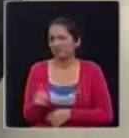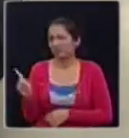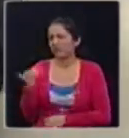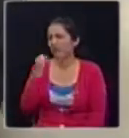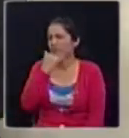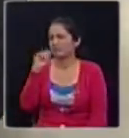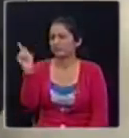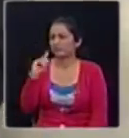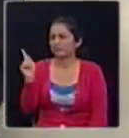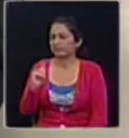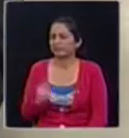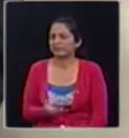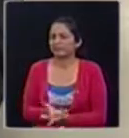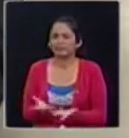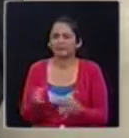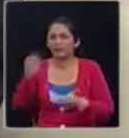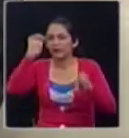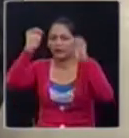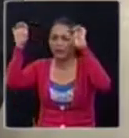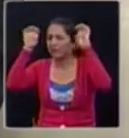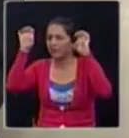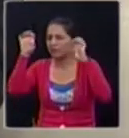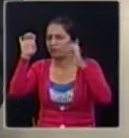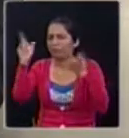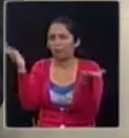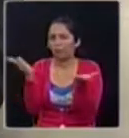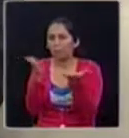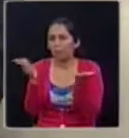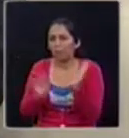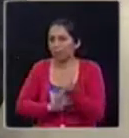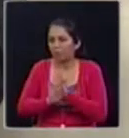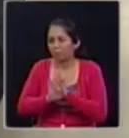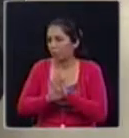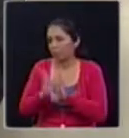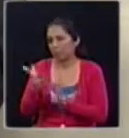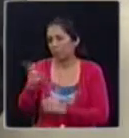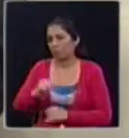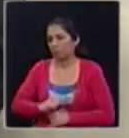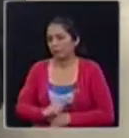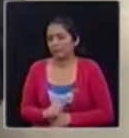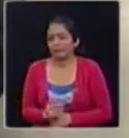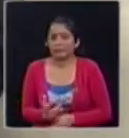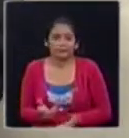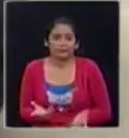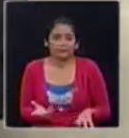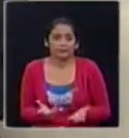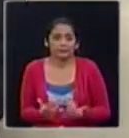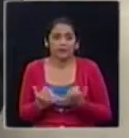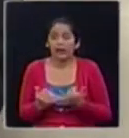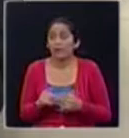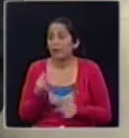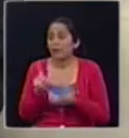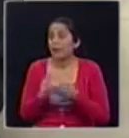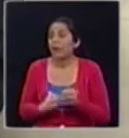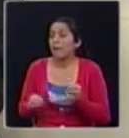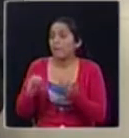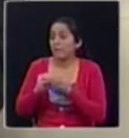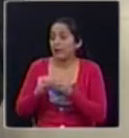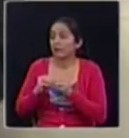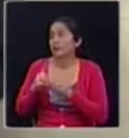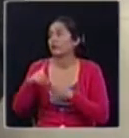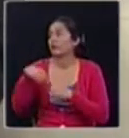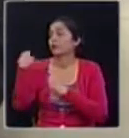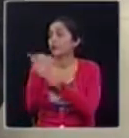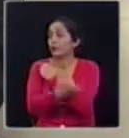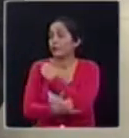no tuvo una estrategia de desarrollo productivo, no pudo exportar más, no pudo atraer más inversión extranjera directa,